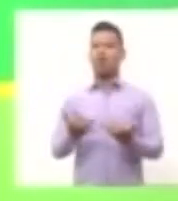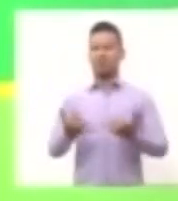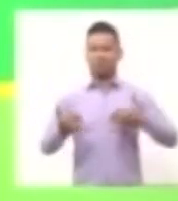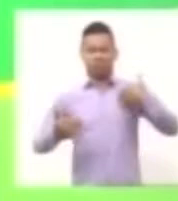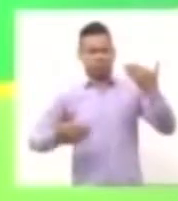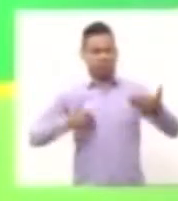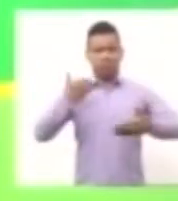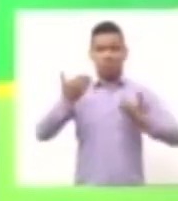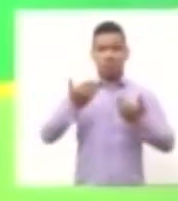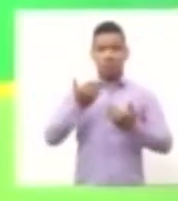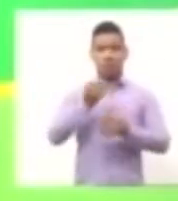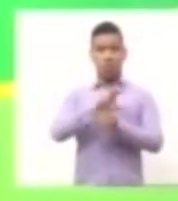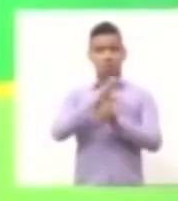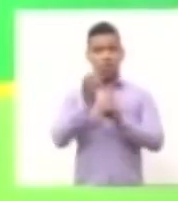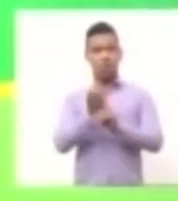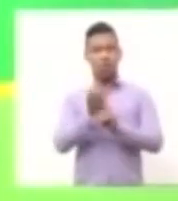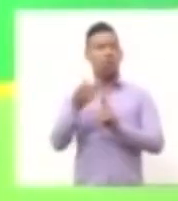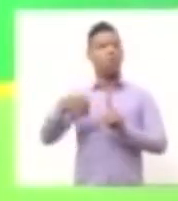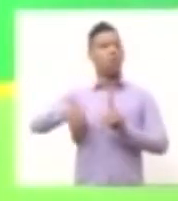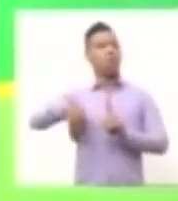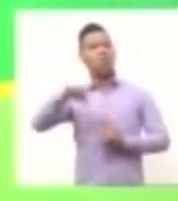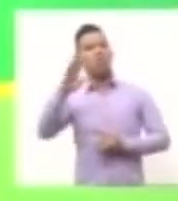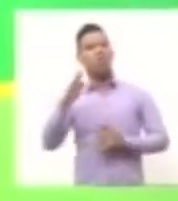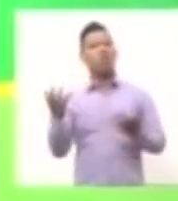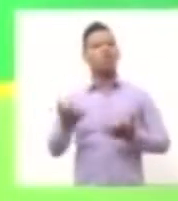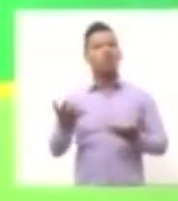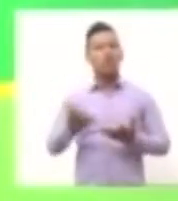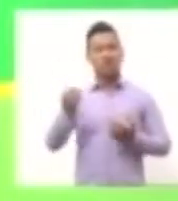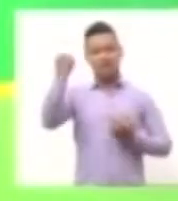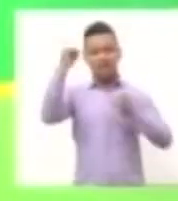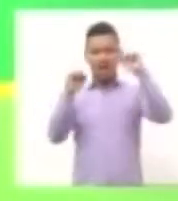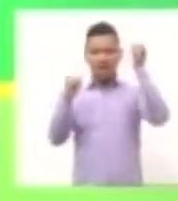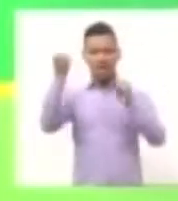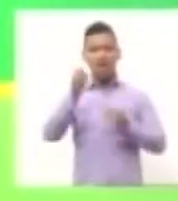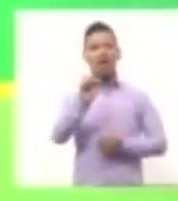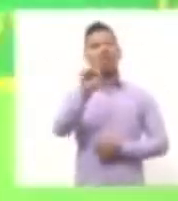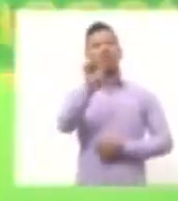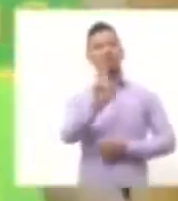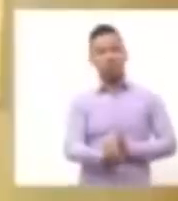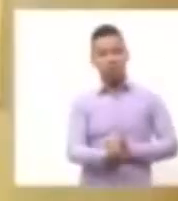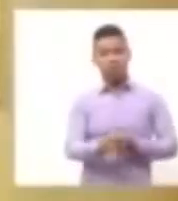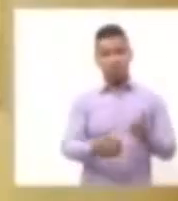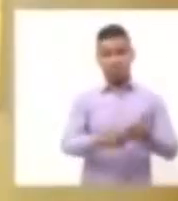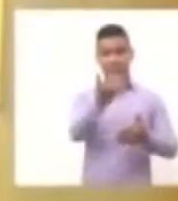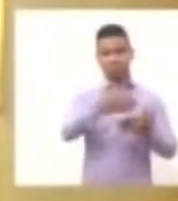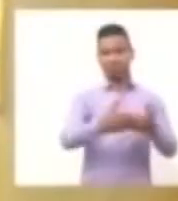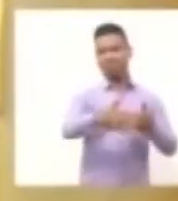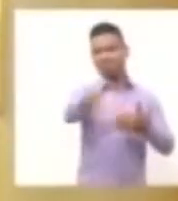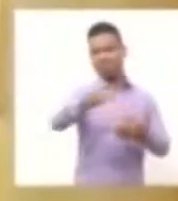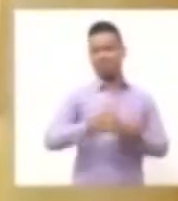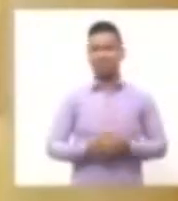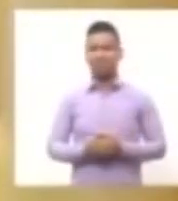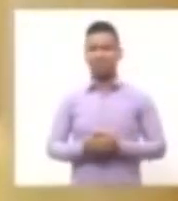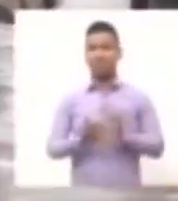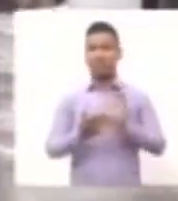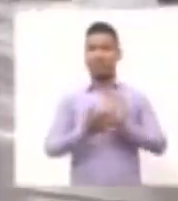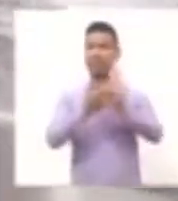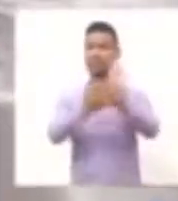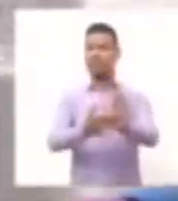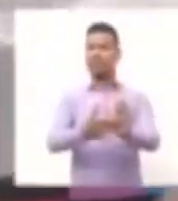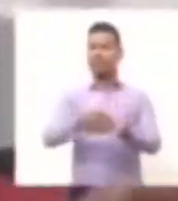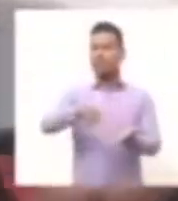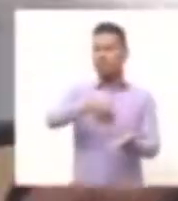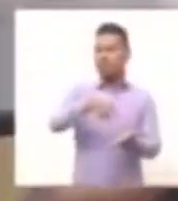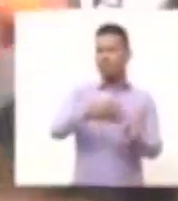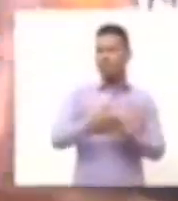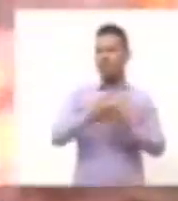cultura fueron los protagonistas del lanzamiento oficial del Carnaval del Suroccidente. Con una muestra folclórica denominada el